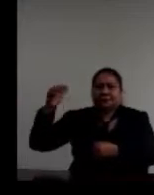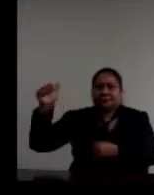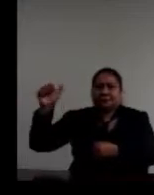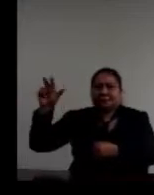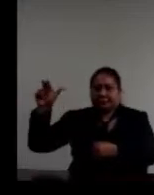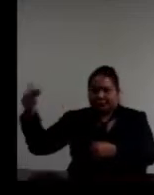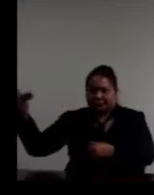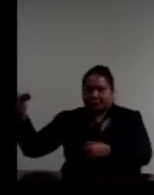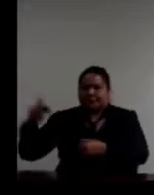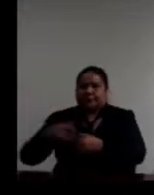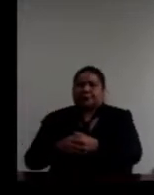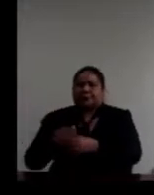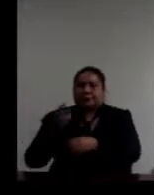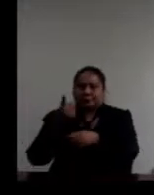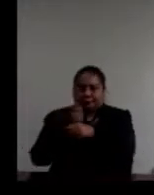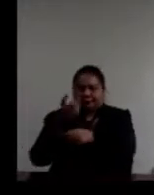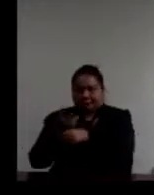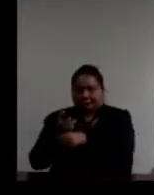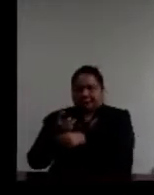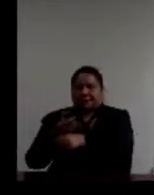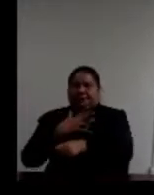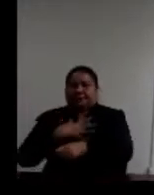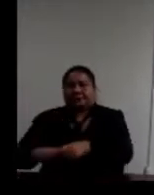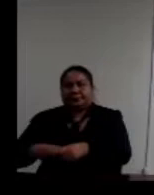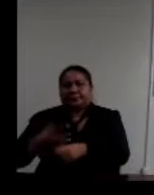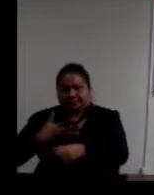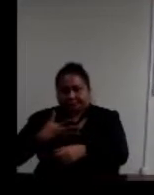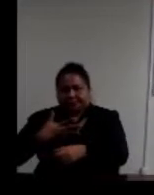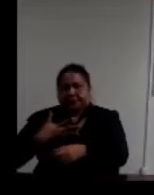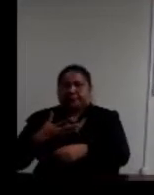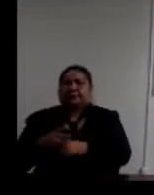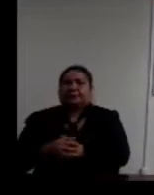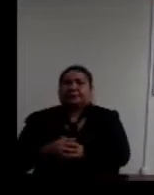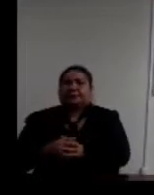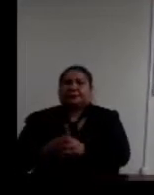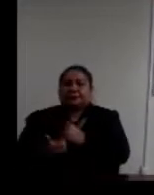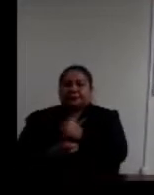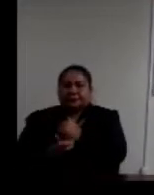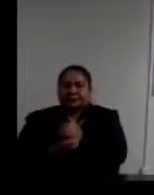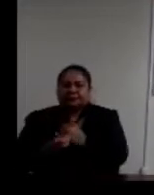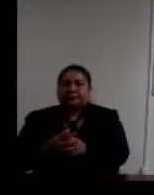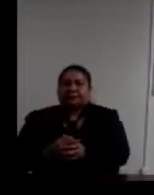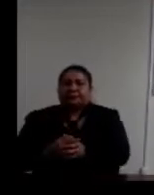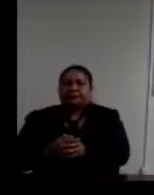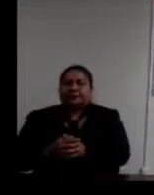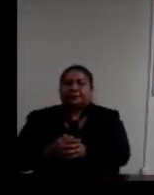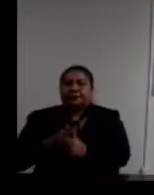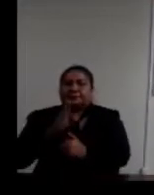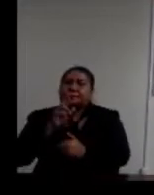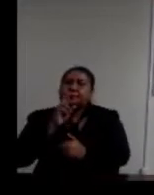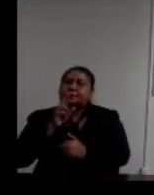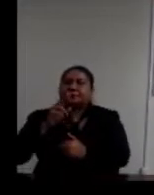segundo o mi tercer hijo también tenga los síntomas? Aquí está la respuesta sería un 75%.